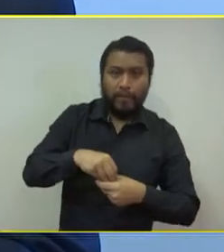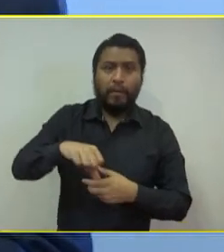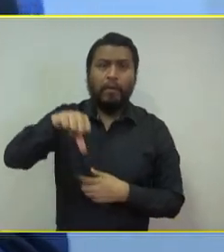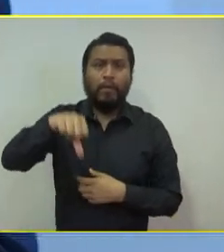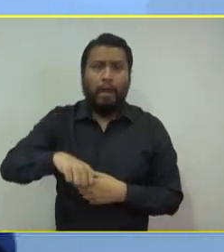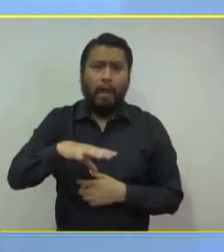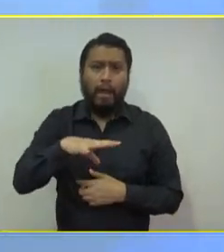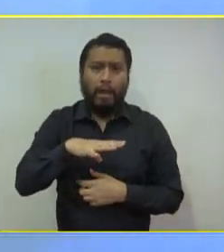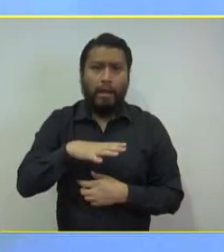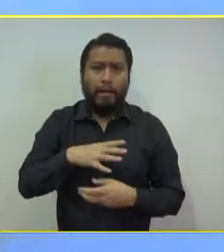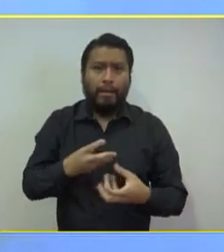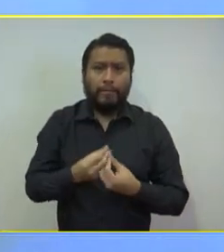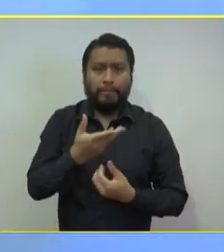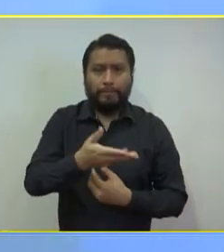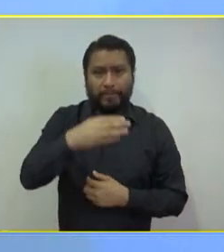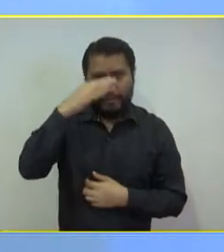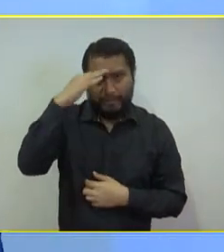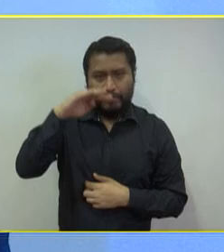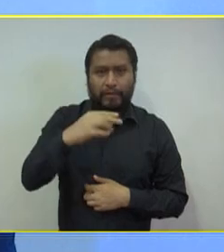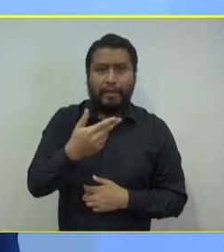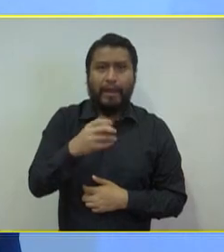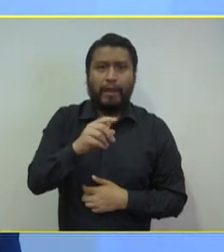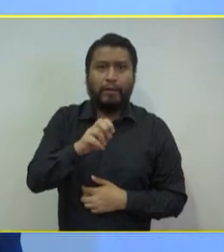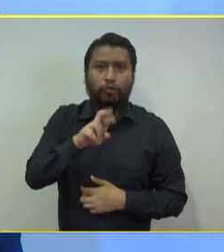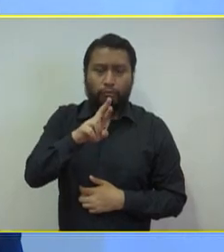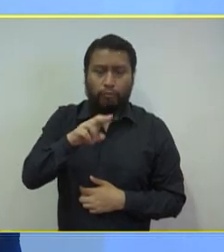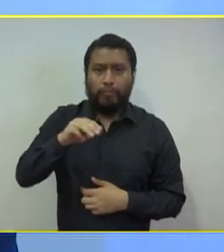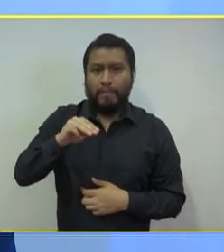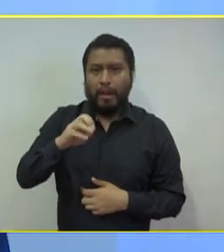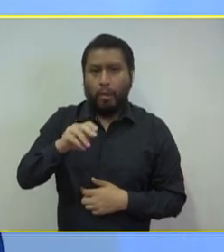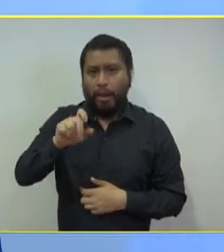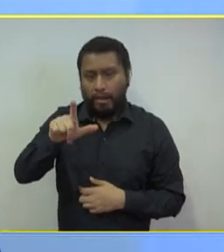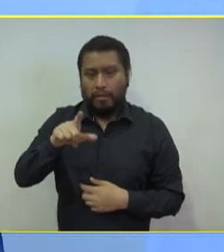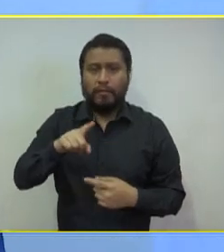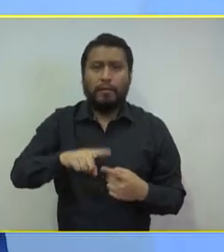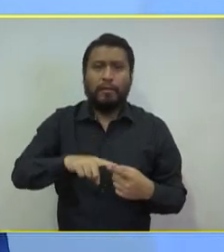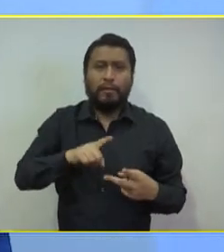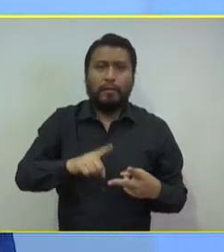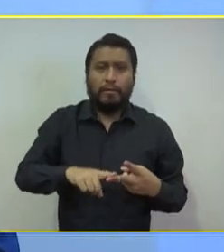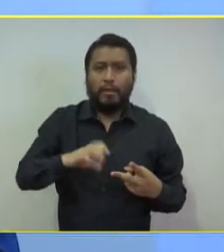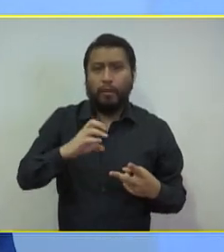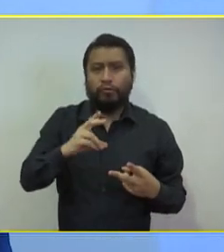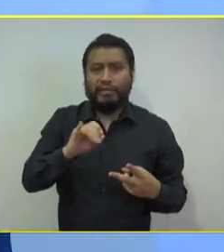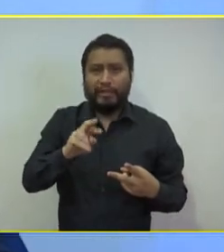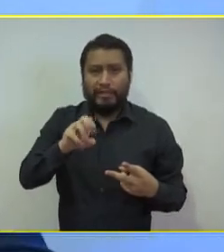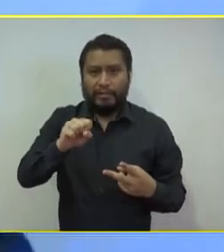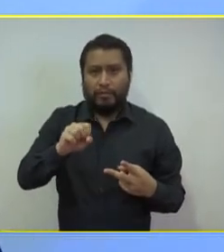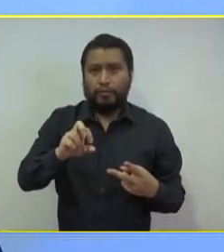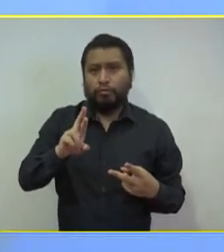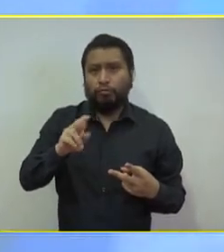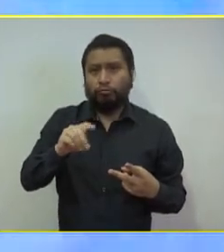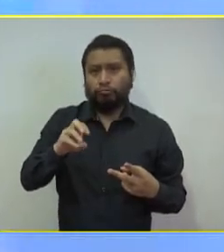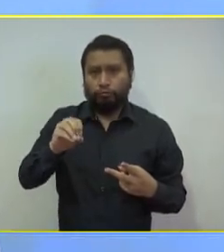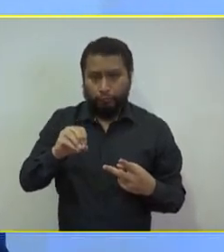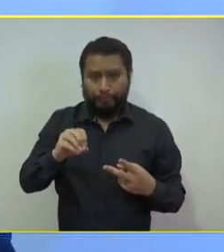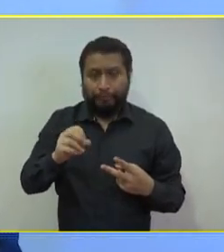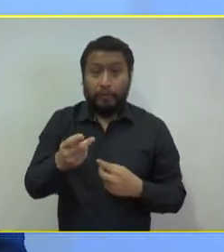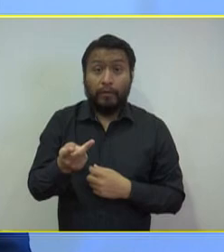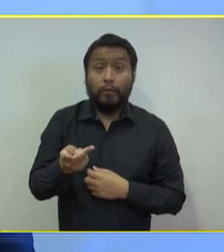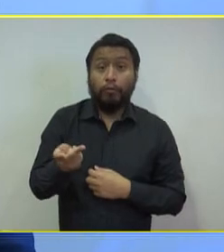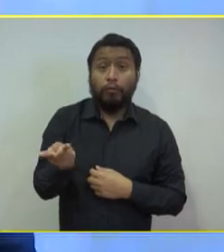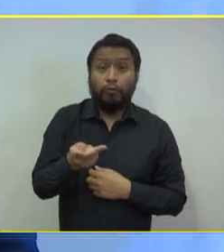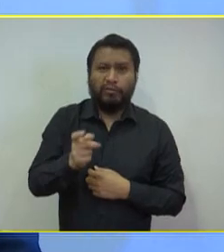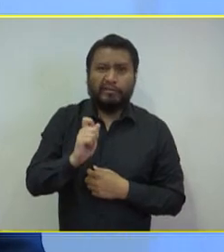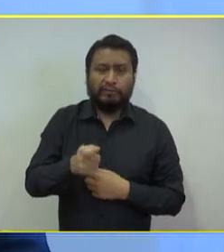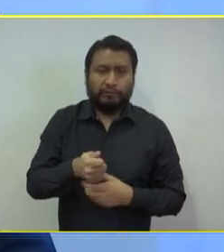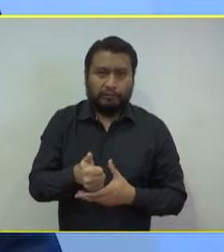la cooperación del señor Héctor Manuel Lozano y de la señorita Osiris Rostro Ayala, quienes nos